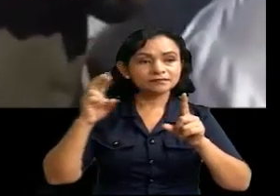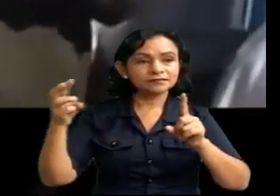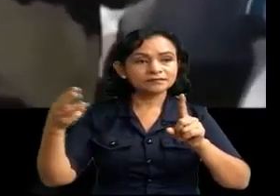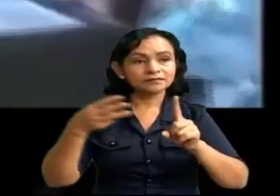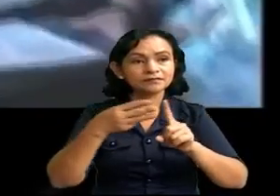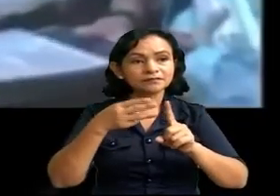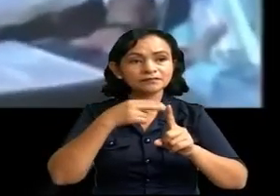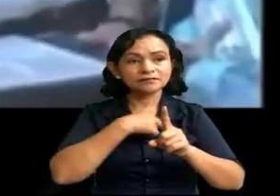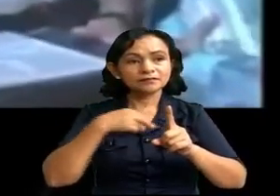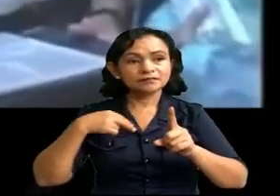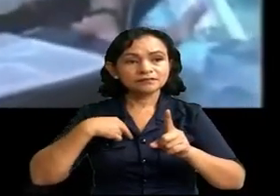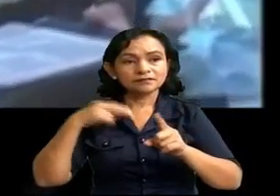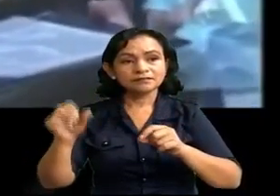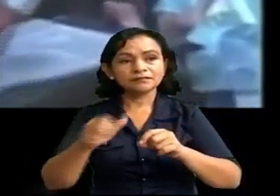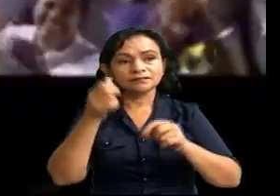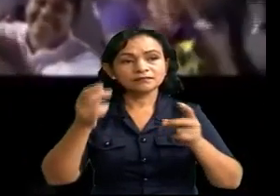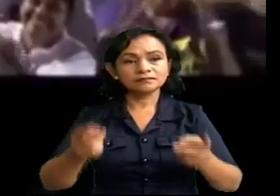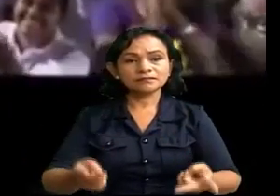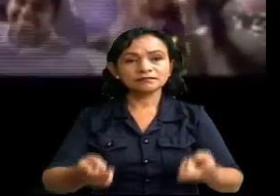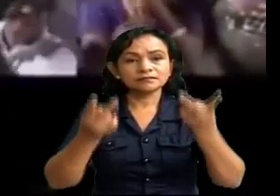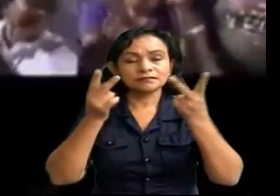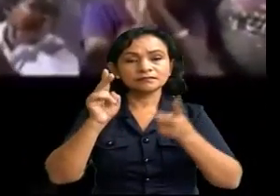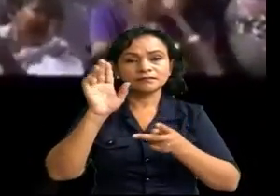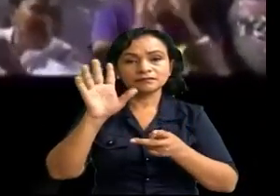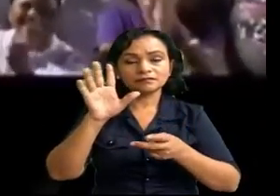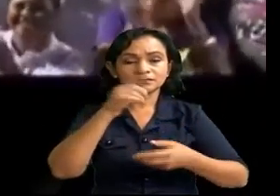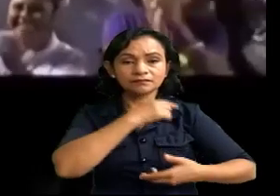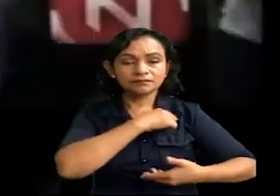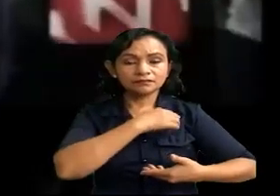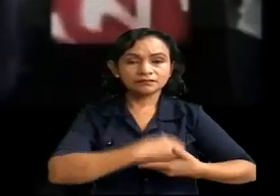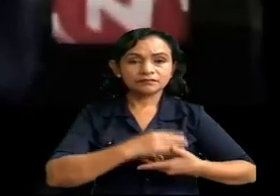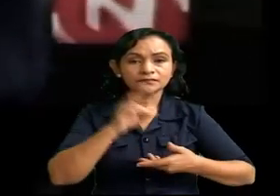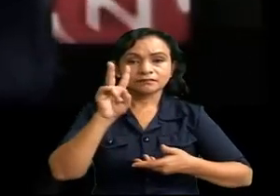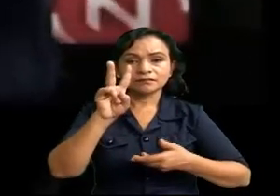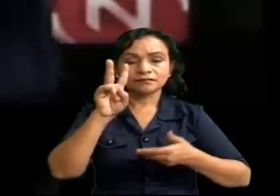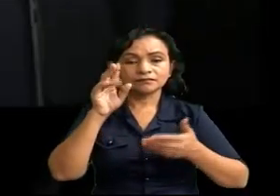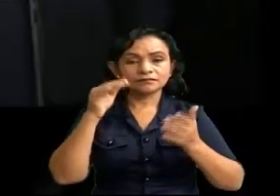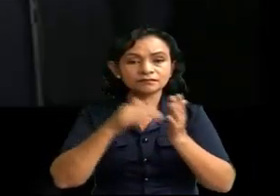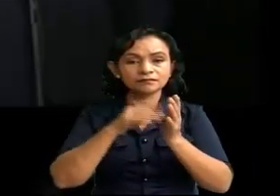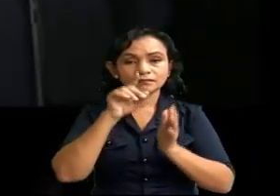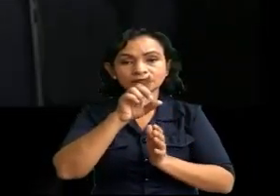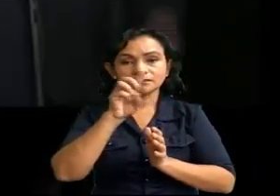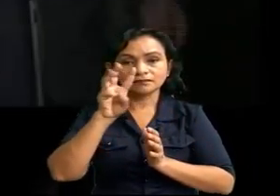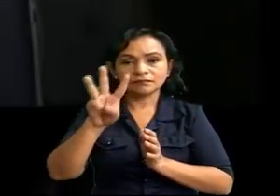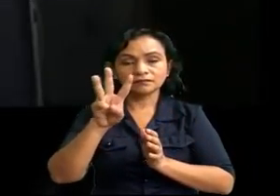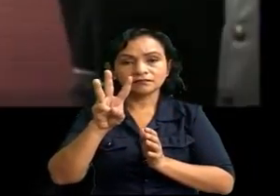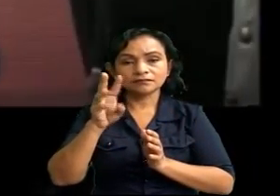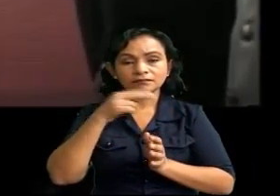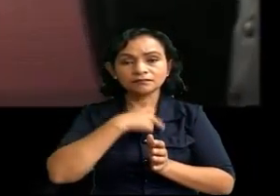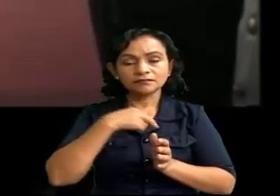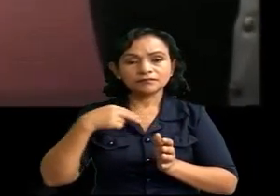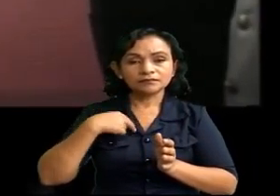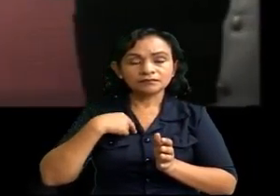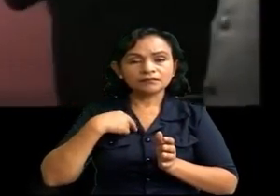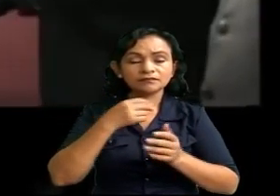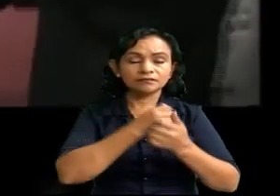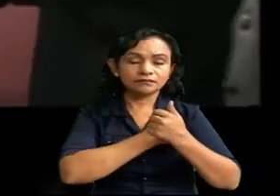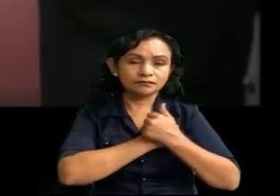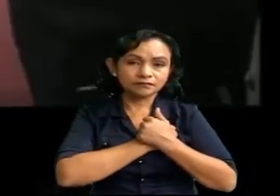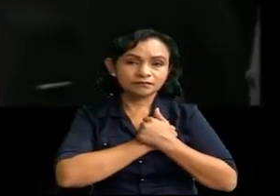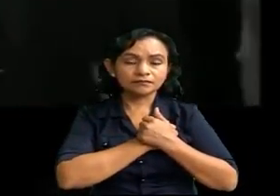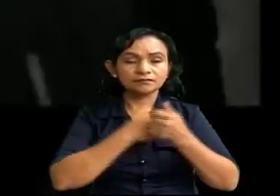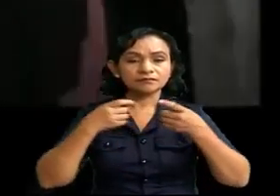Transitaría a otro plano de vida el 5 de marzo del año 2013. dejando tras de sí un legado de amor,